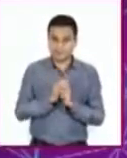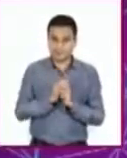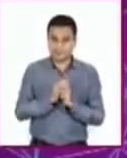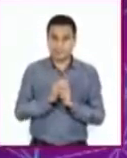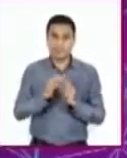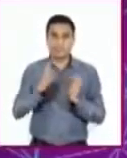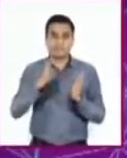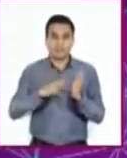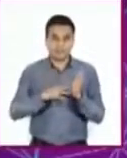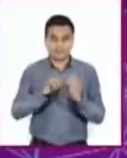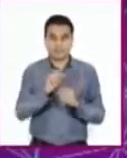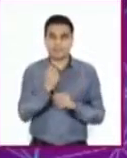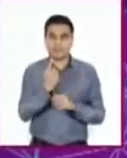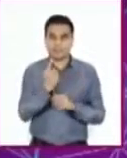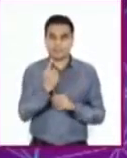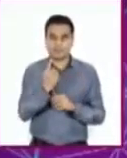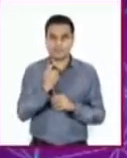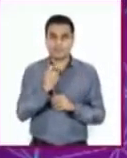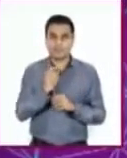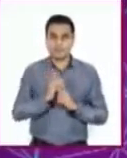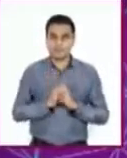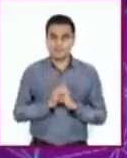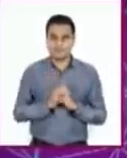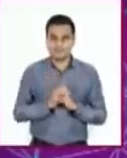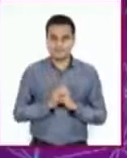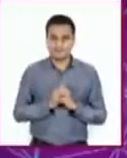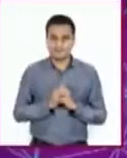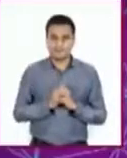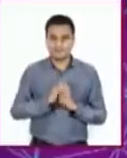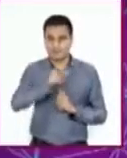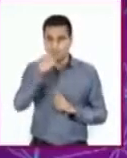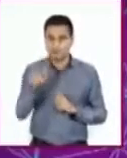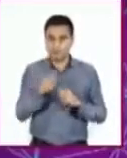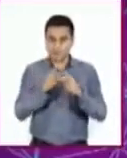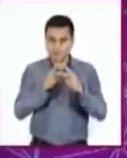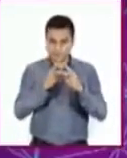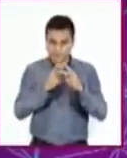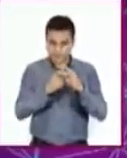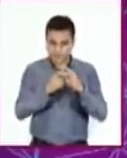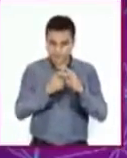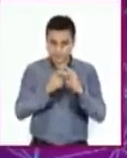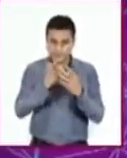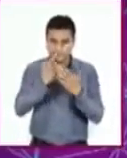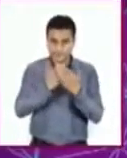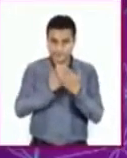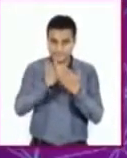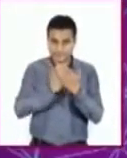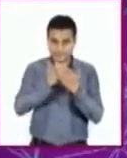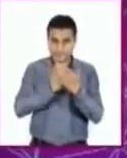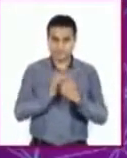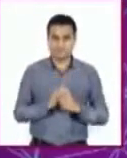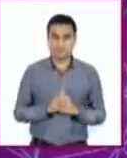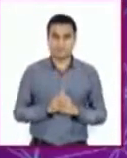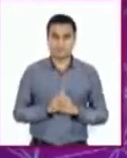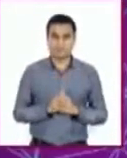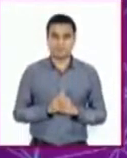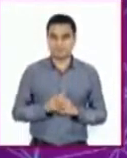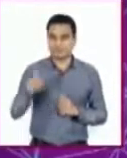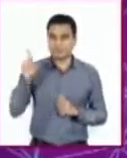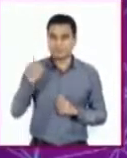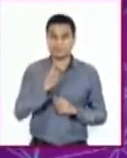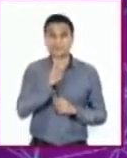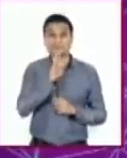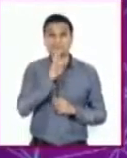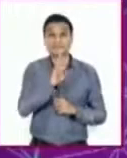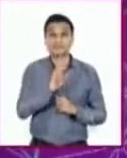más 5.061 enteros. Para ello, se calcula la diferencia entre los valores absolutos, obteniendo